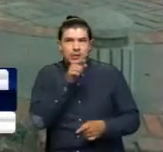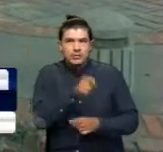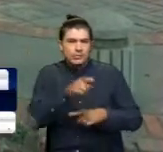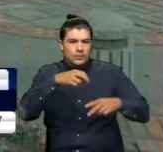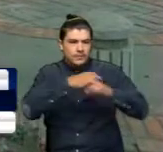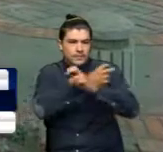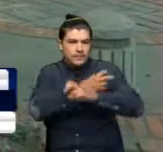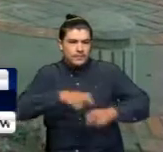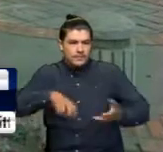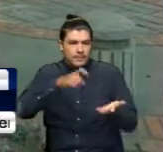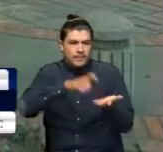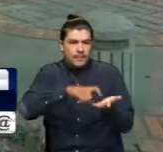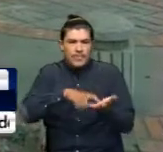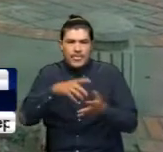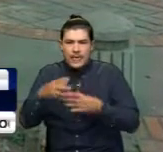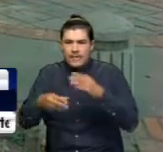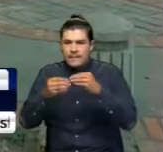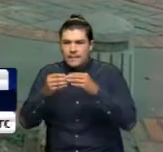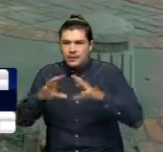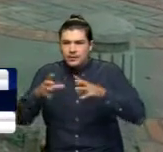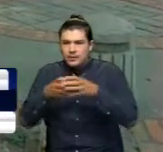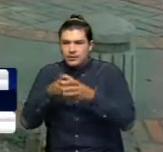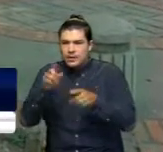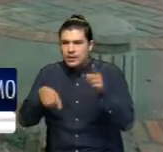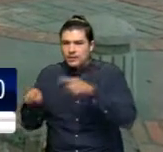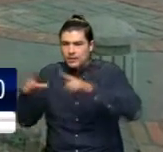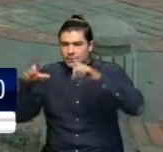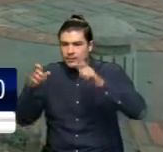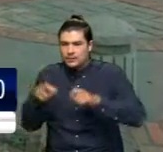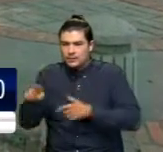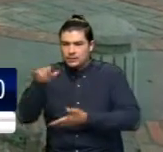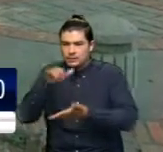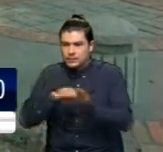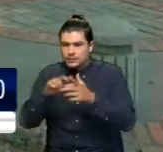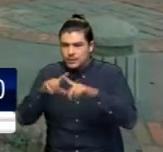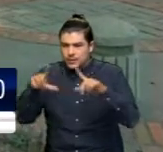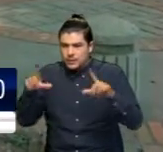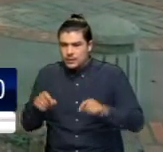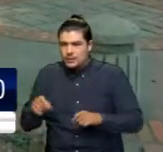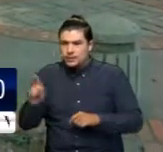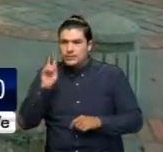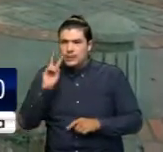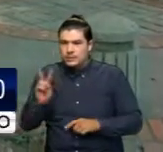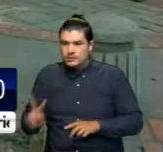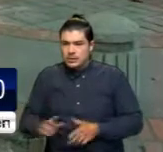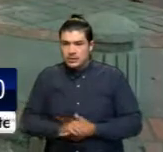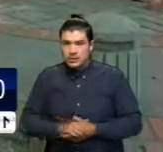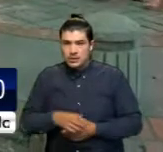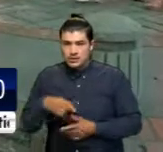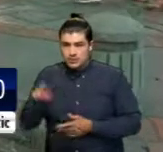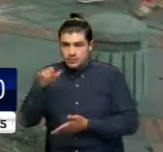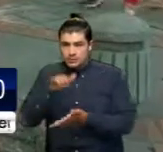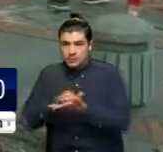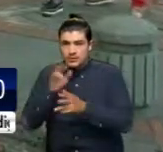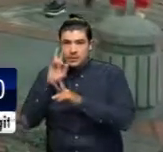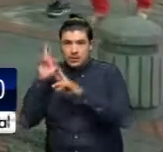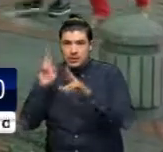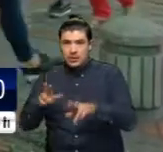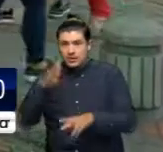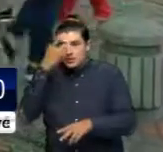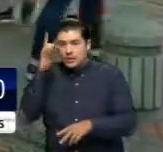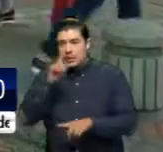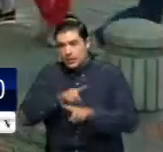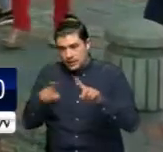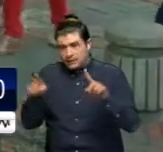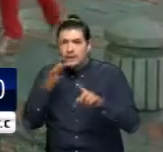en un grupo también han circulado de algunas fotos de las placas que son venezolanas y donde se reconocen porque son de diferente